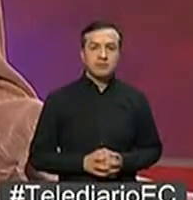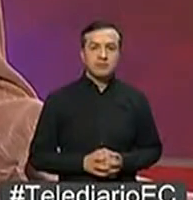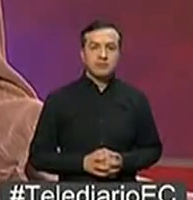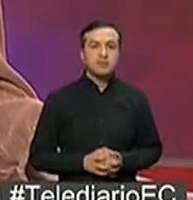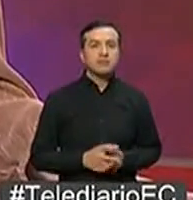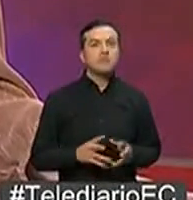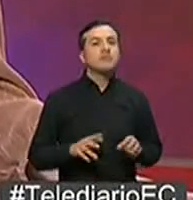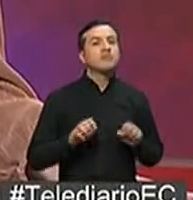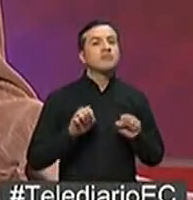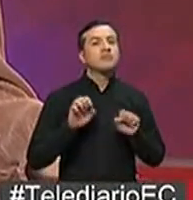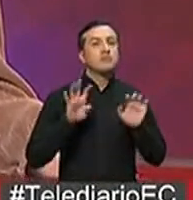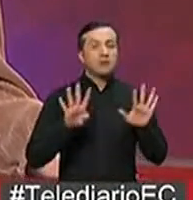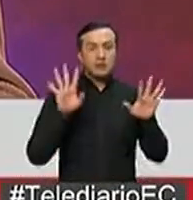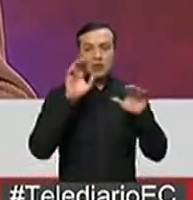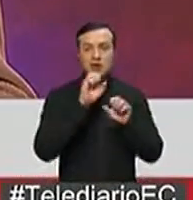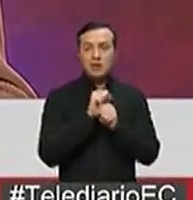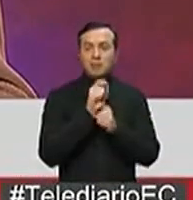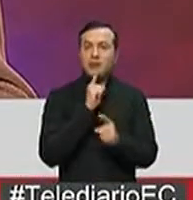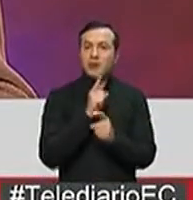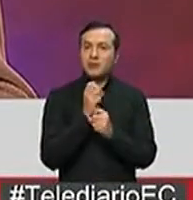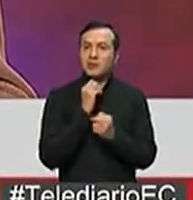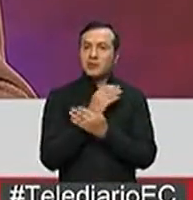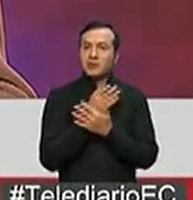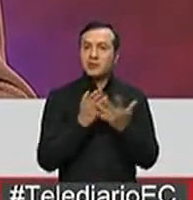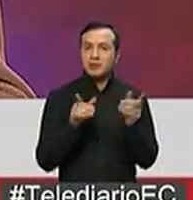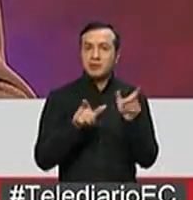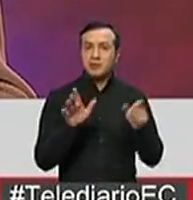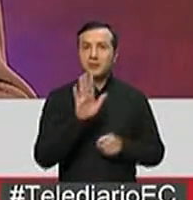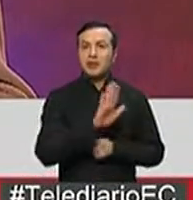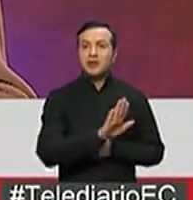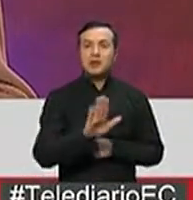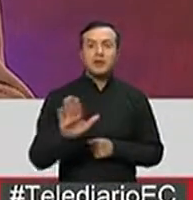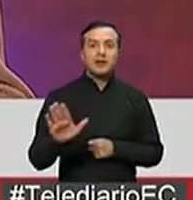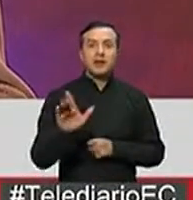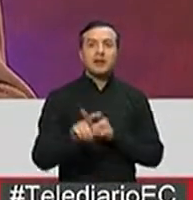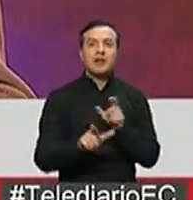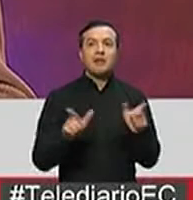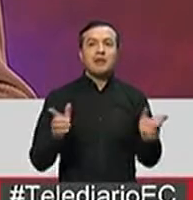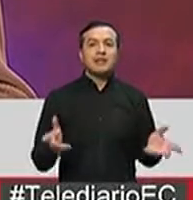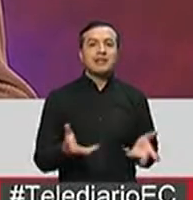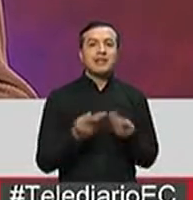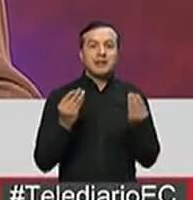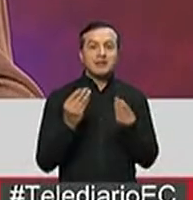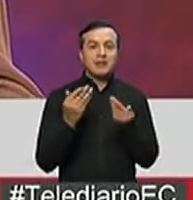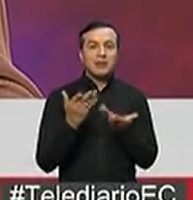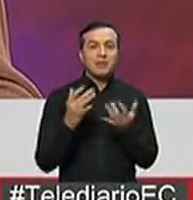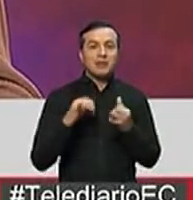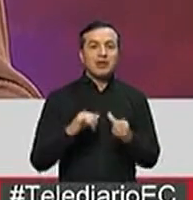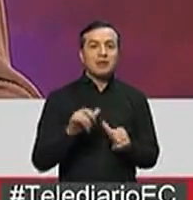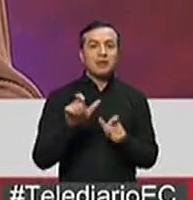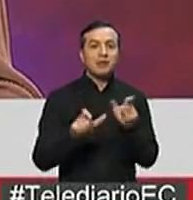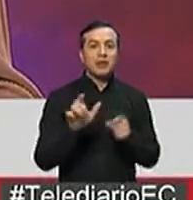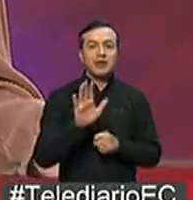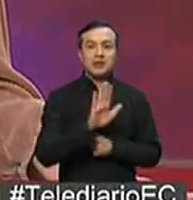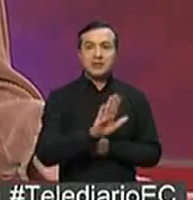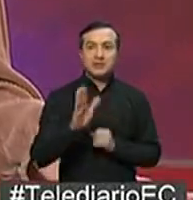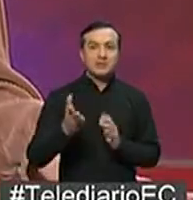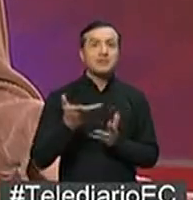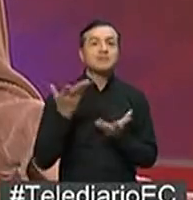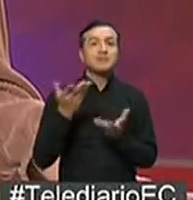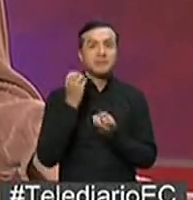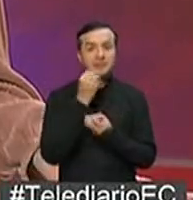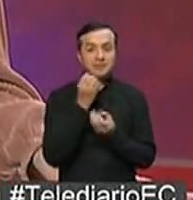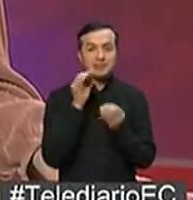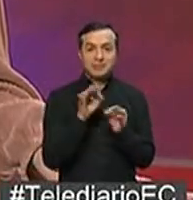Son las 21 horas. Muy buenas noches con todos nuestros televidentes. Bienvenidos y bienvenidas a Telediario Dominical. A continuación, información